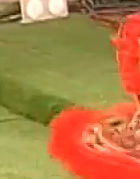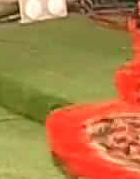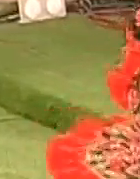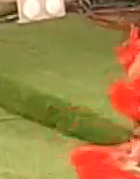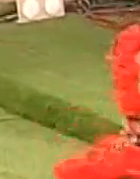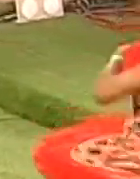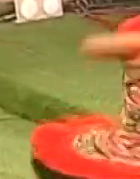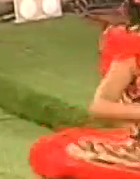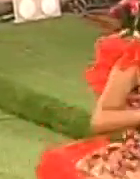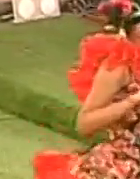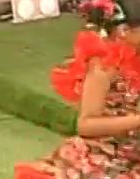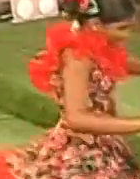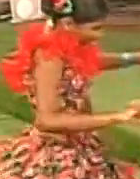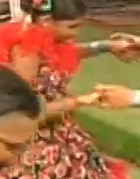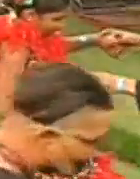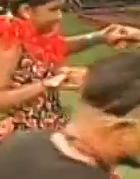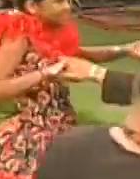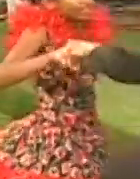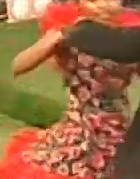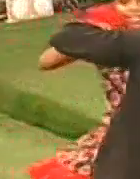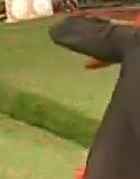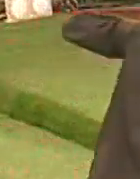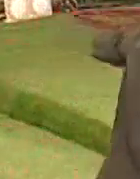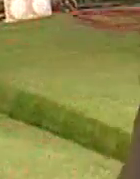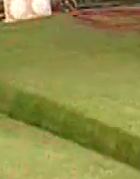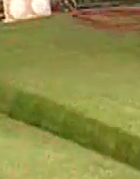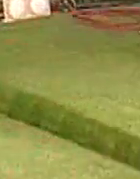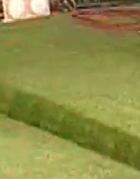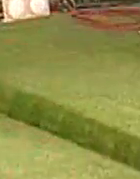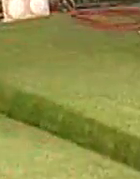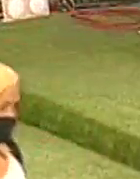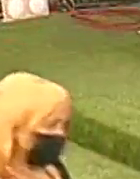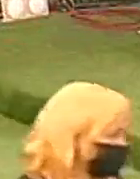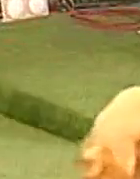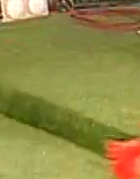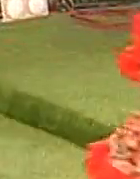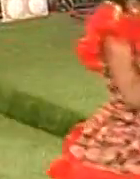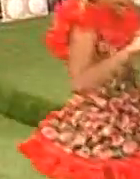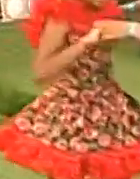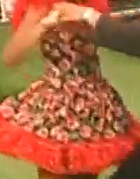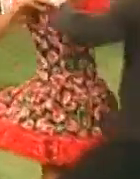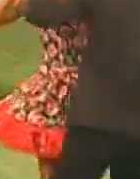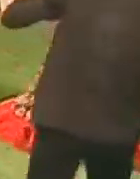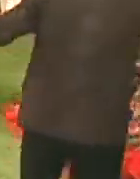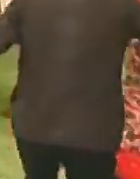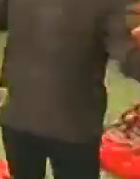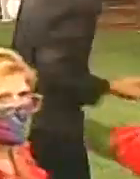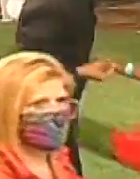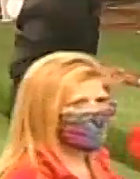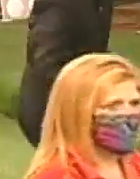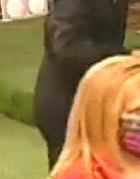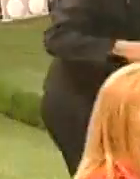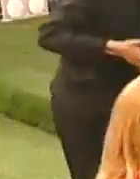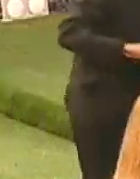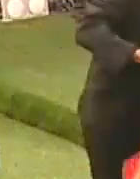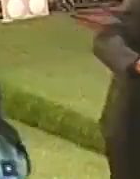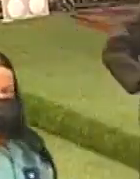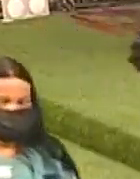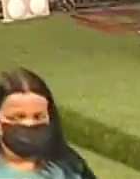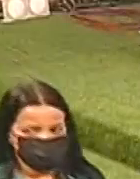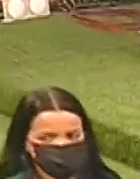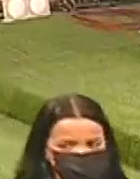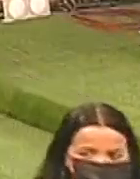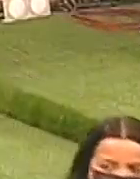para el director Salvador Medina, saludos y el respeto, para Yerka Betobar, el